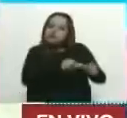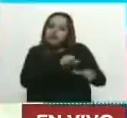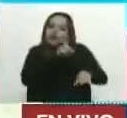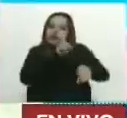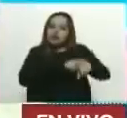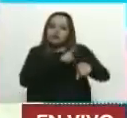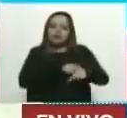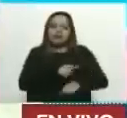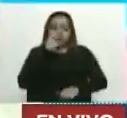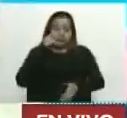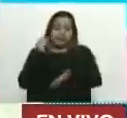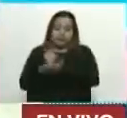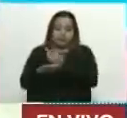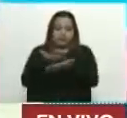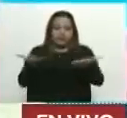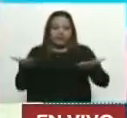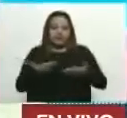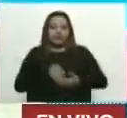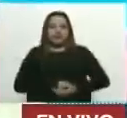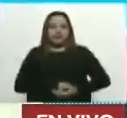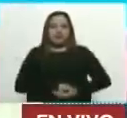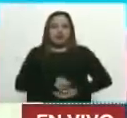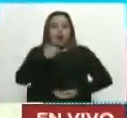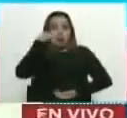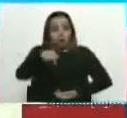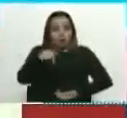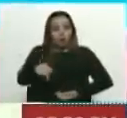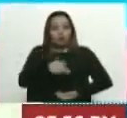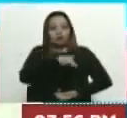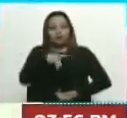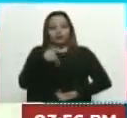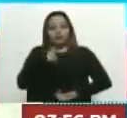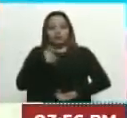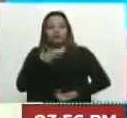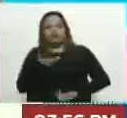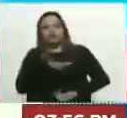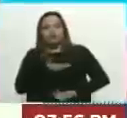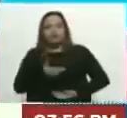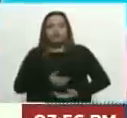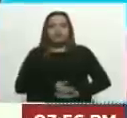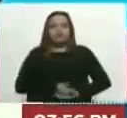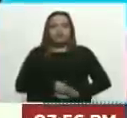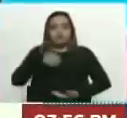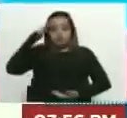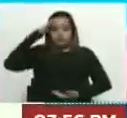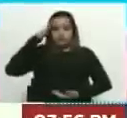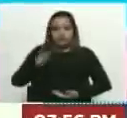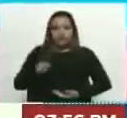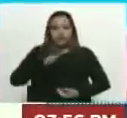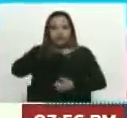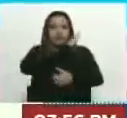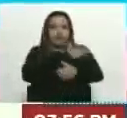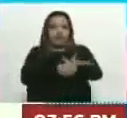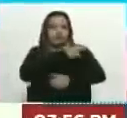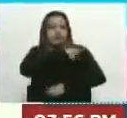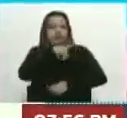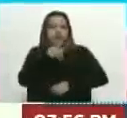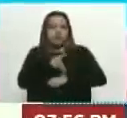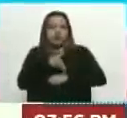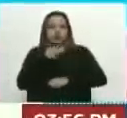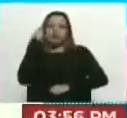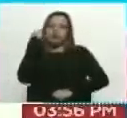Fíjense, hoy en día nosotros, los soldados de la Fuerza Armada Nacional